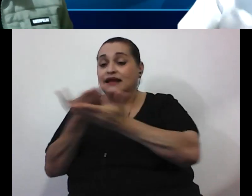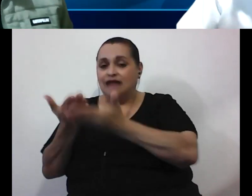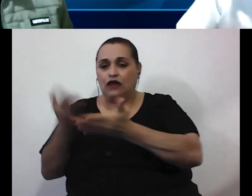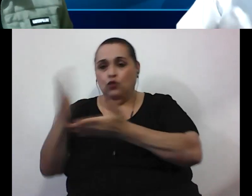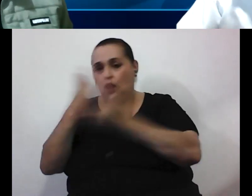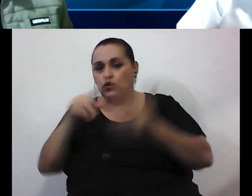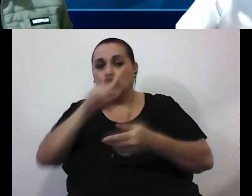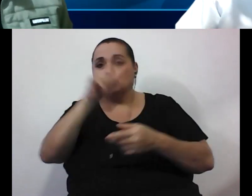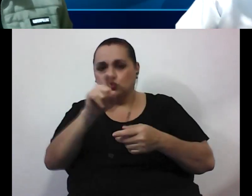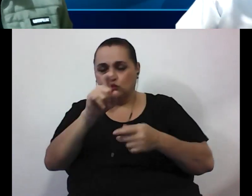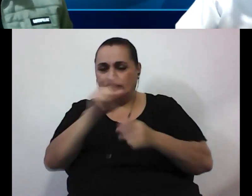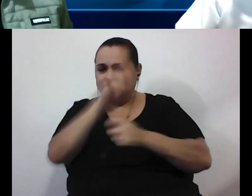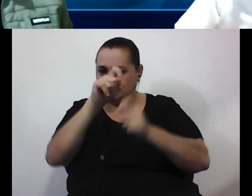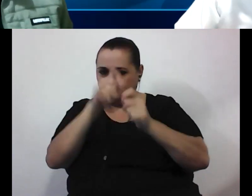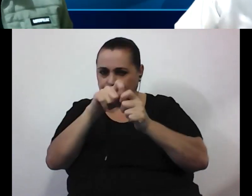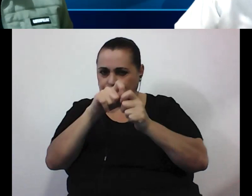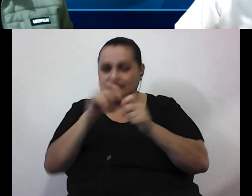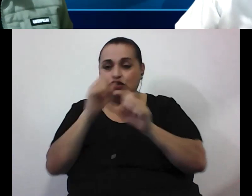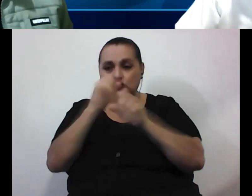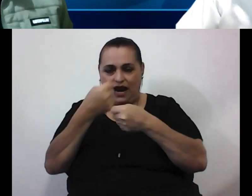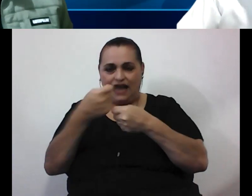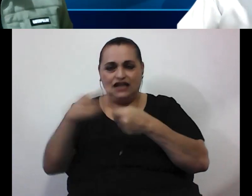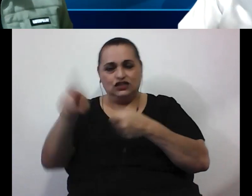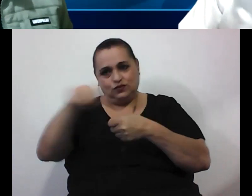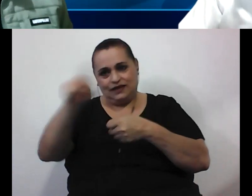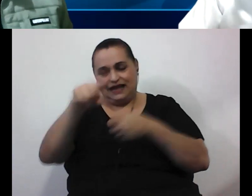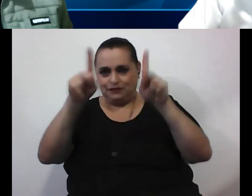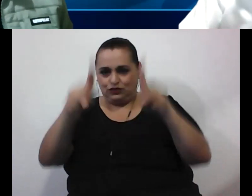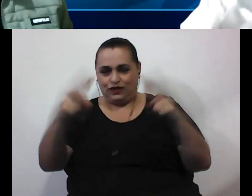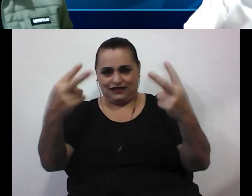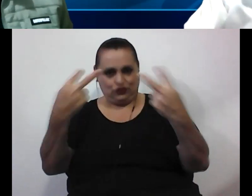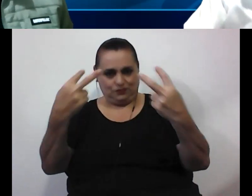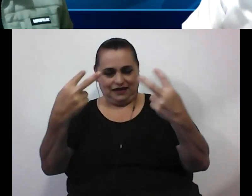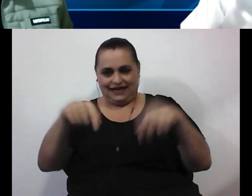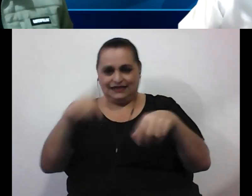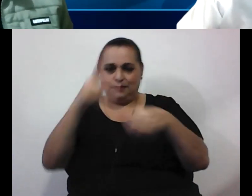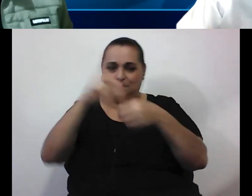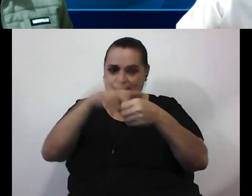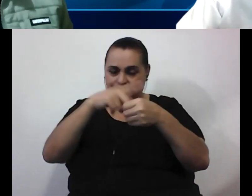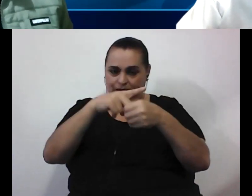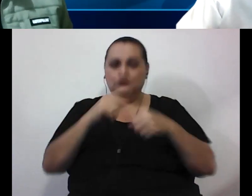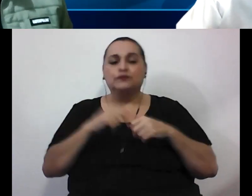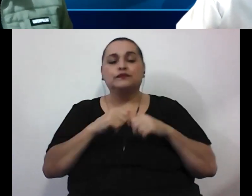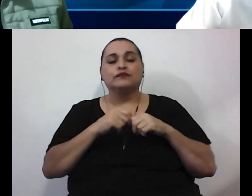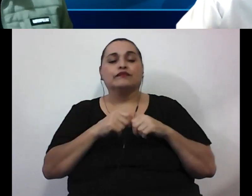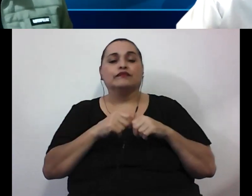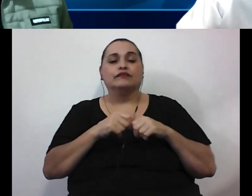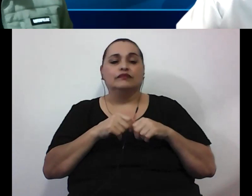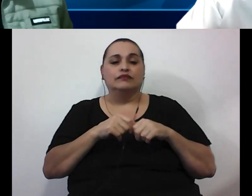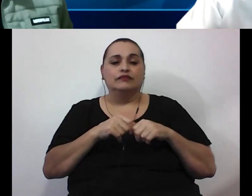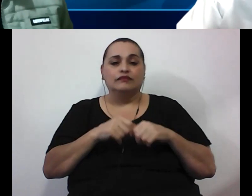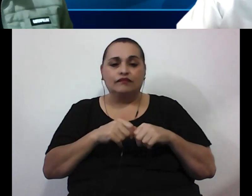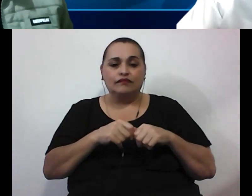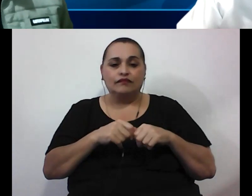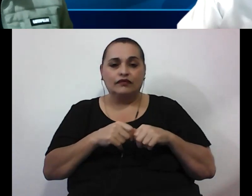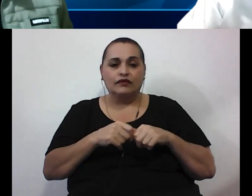muy puntuales que han formulado las personas que están participando. Eh,